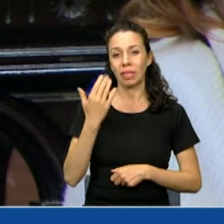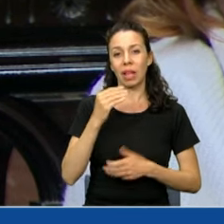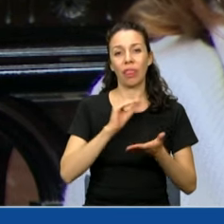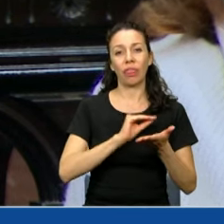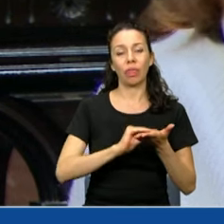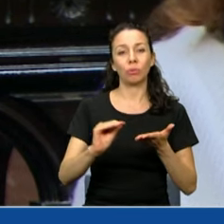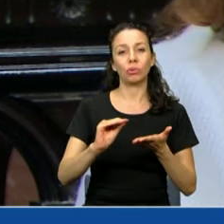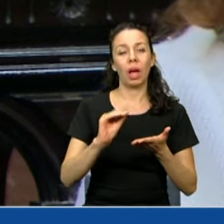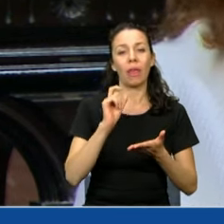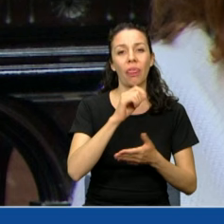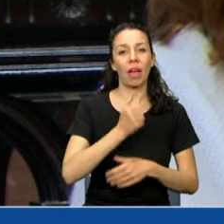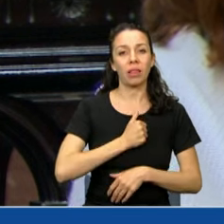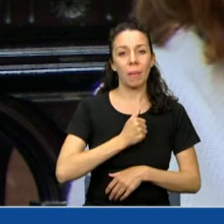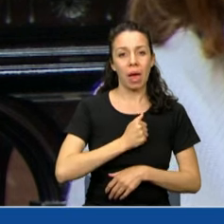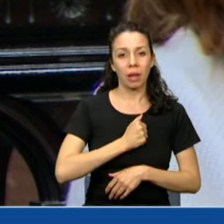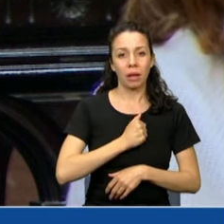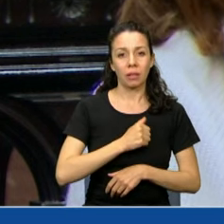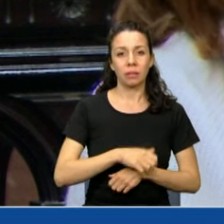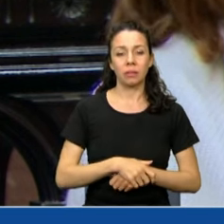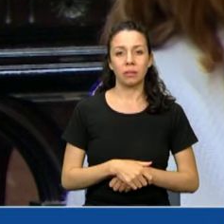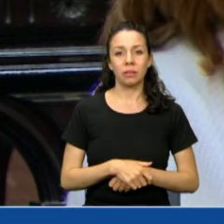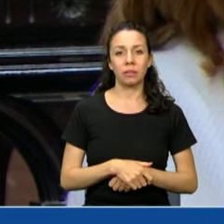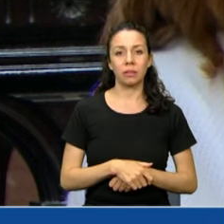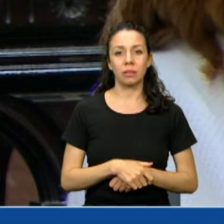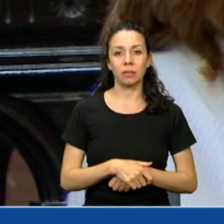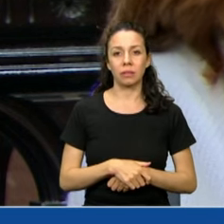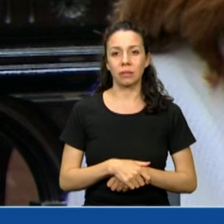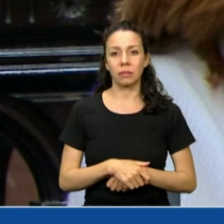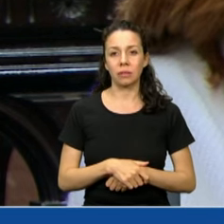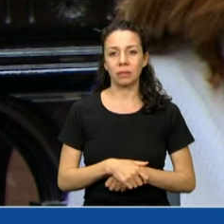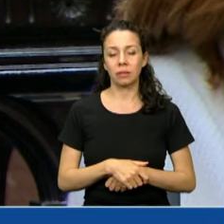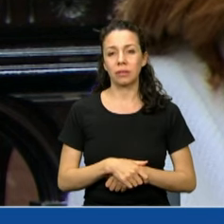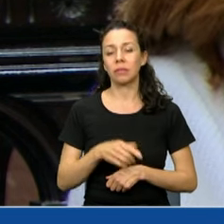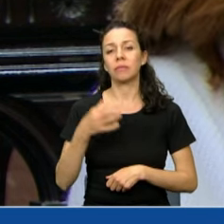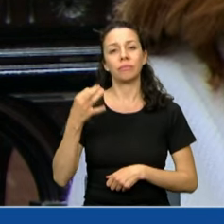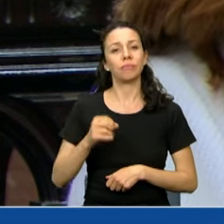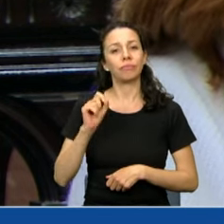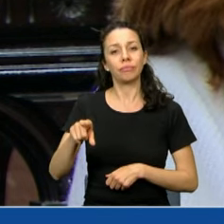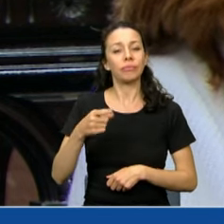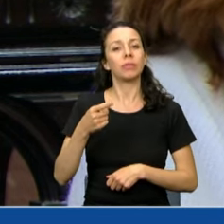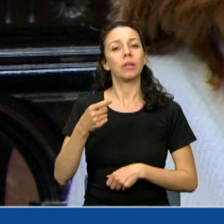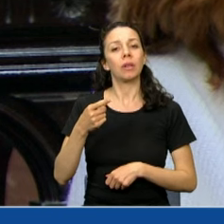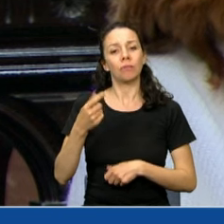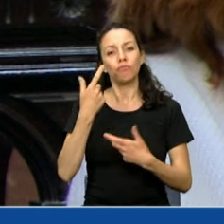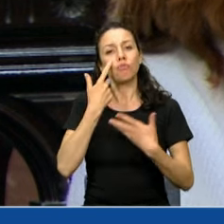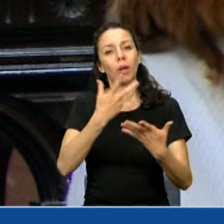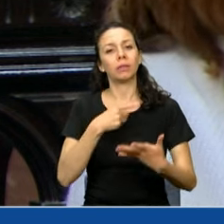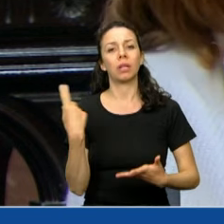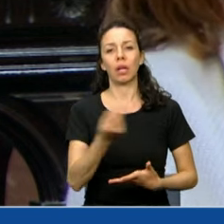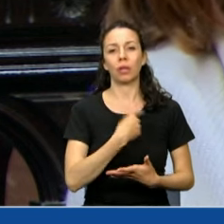de de catamarca anteriormente es un reflejo también de lo que